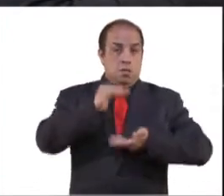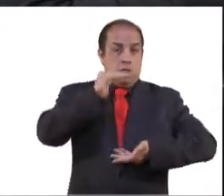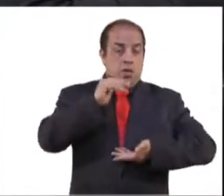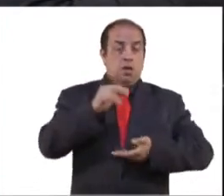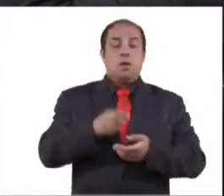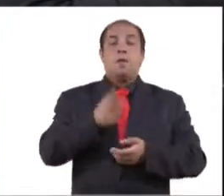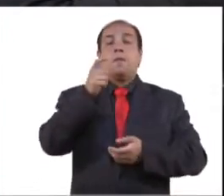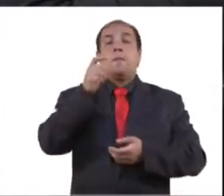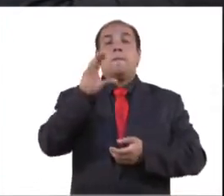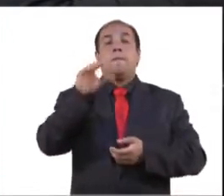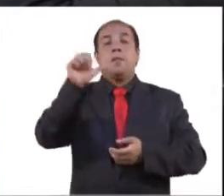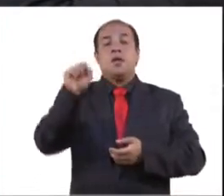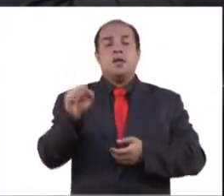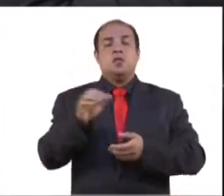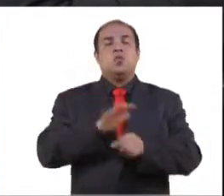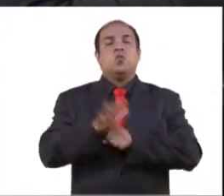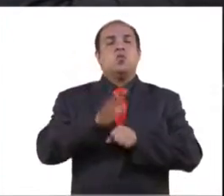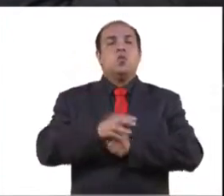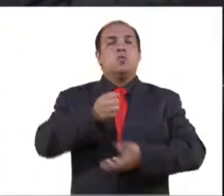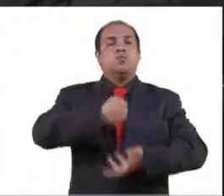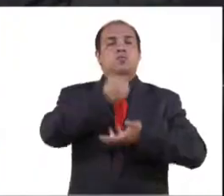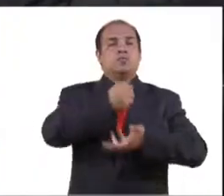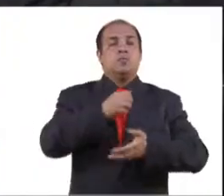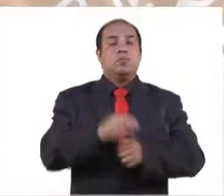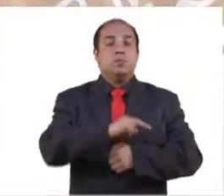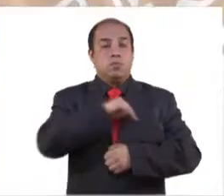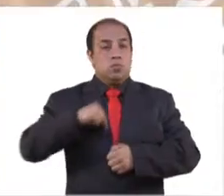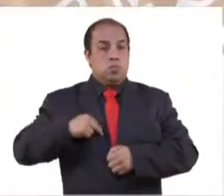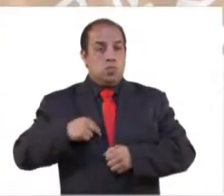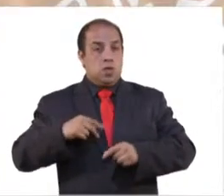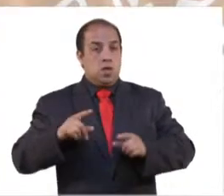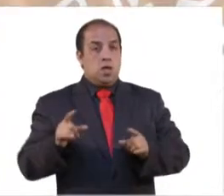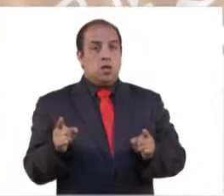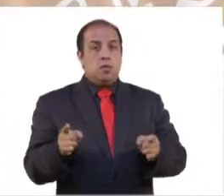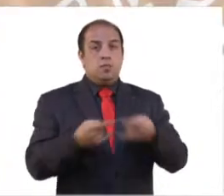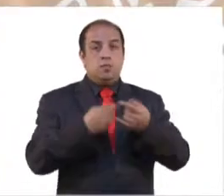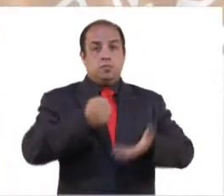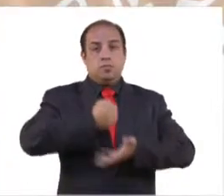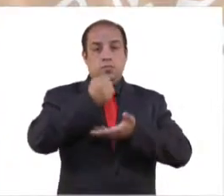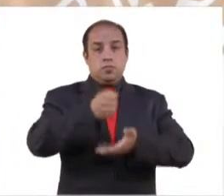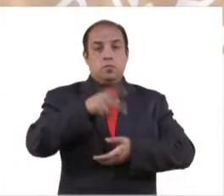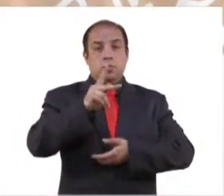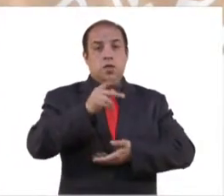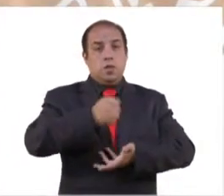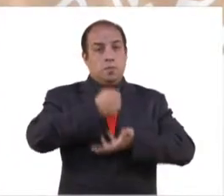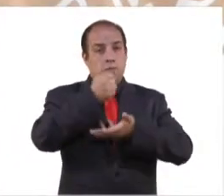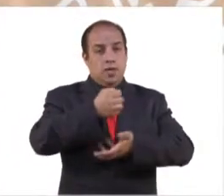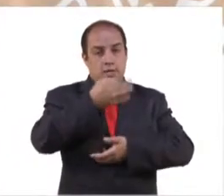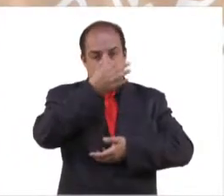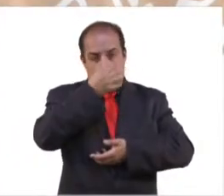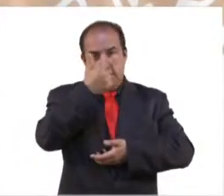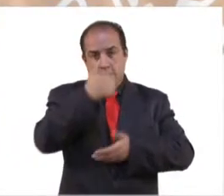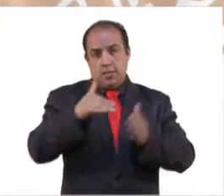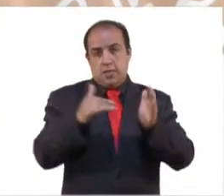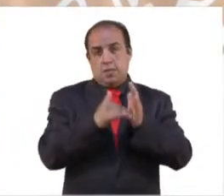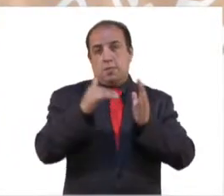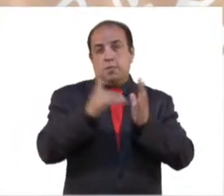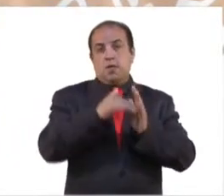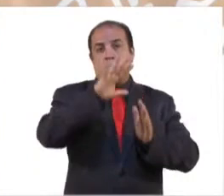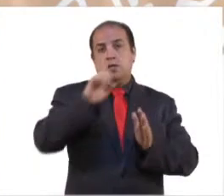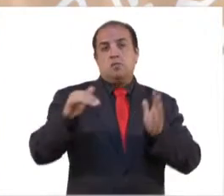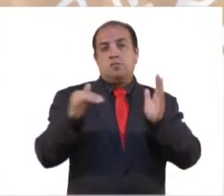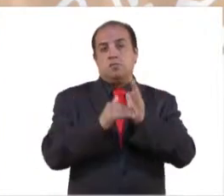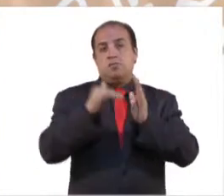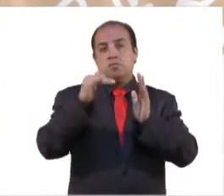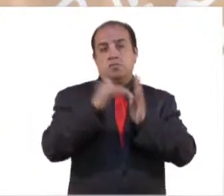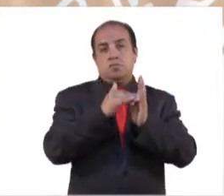¿Qué presupuesto va a tener, doctora? Estamos cerrando el presupuesto, pero es un presupuesto cercano a los 7.500 millones de